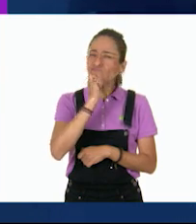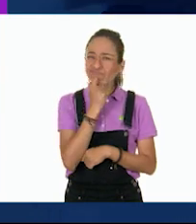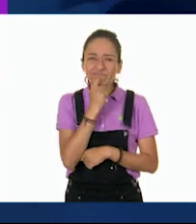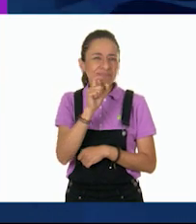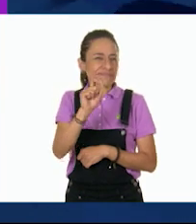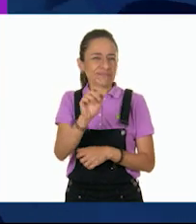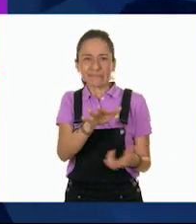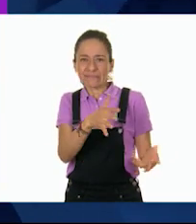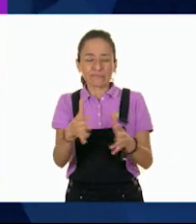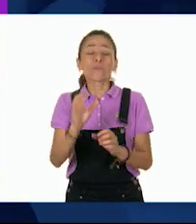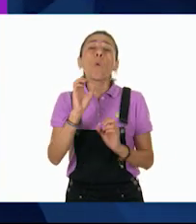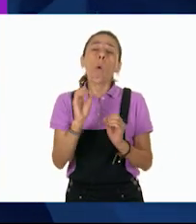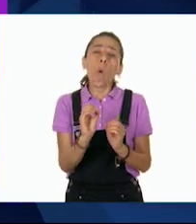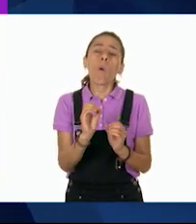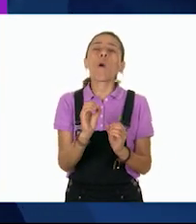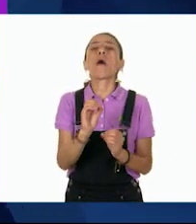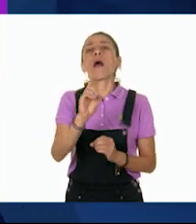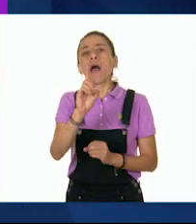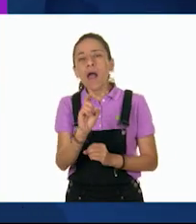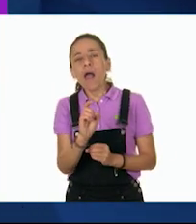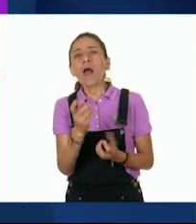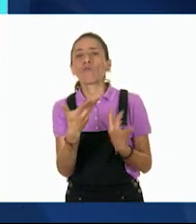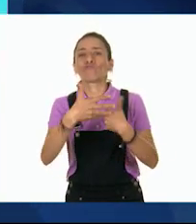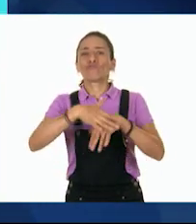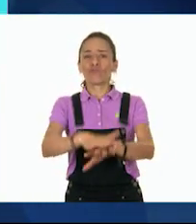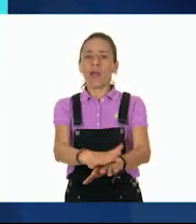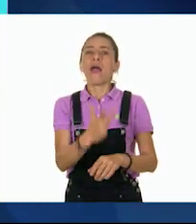aplica desinfectante a base de agua y alcohol.